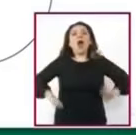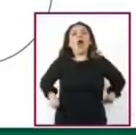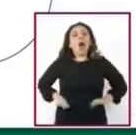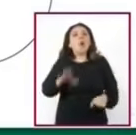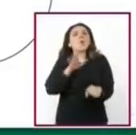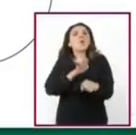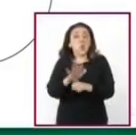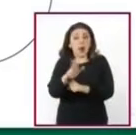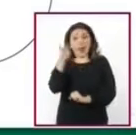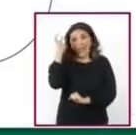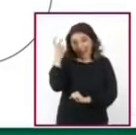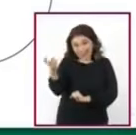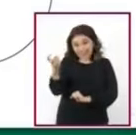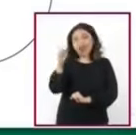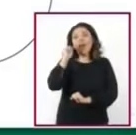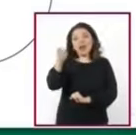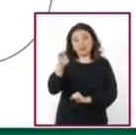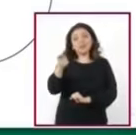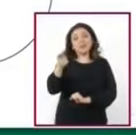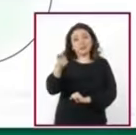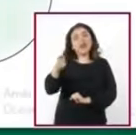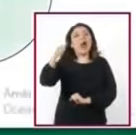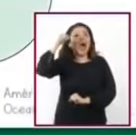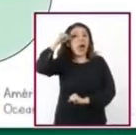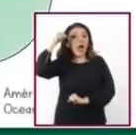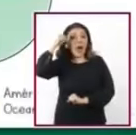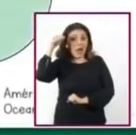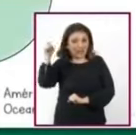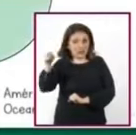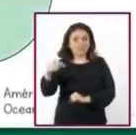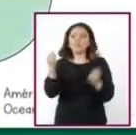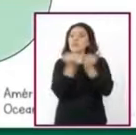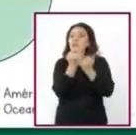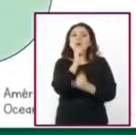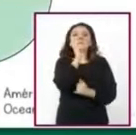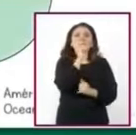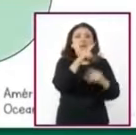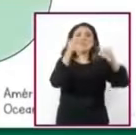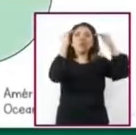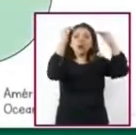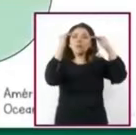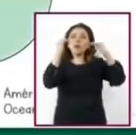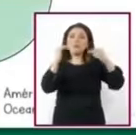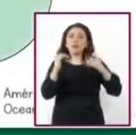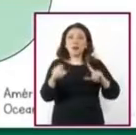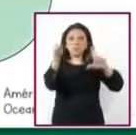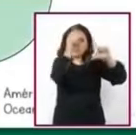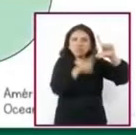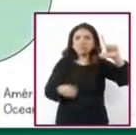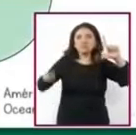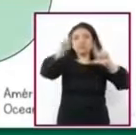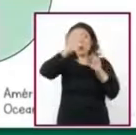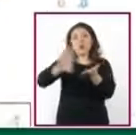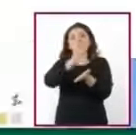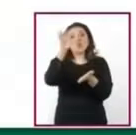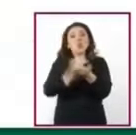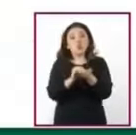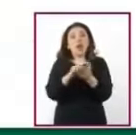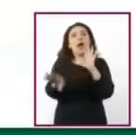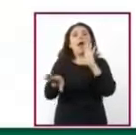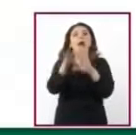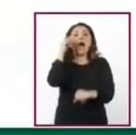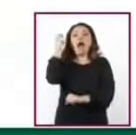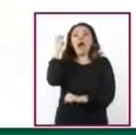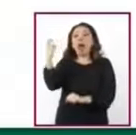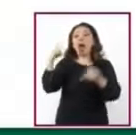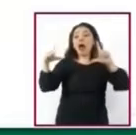corresponde. En este caso es Asia. Repitiendo este procedimiento con los demás datos, se ha